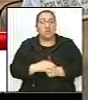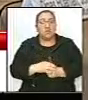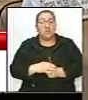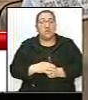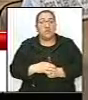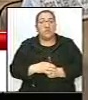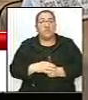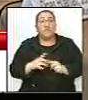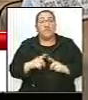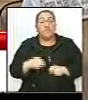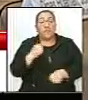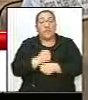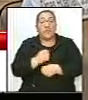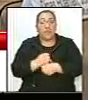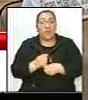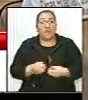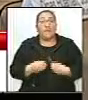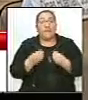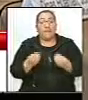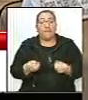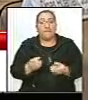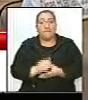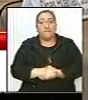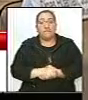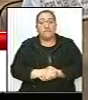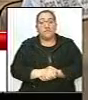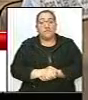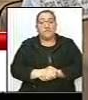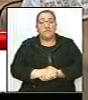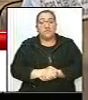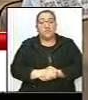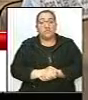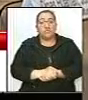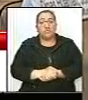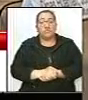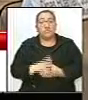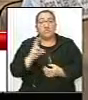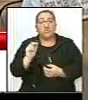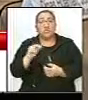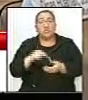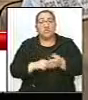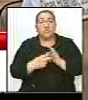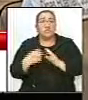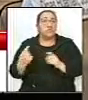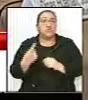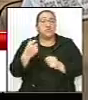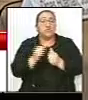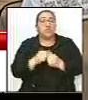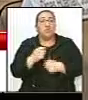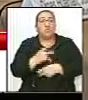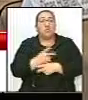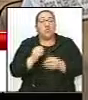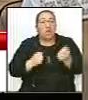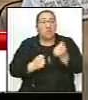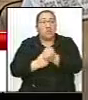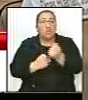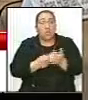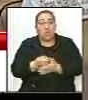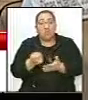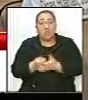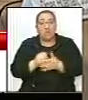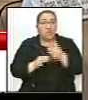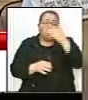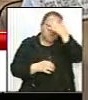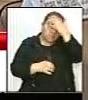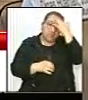Pero la productividad no está en relación solamente de la producción, de apoyarles, comprarles, o sea, generar